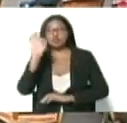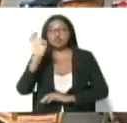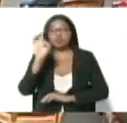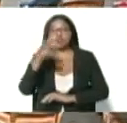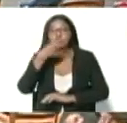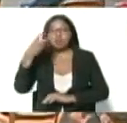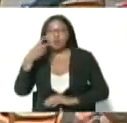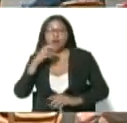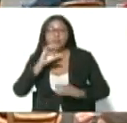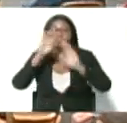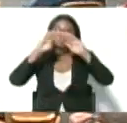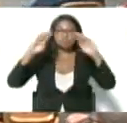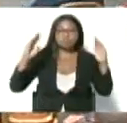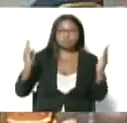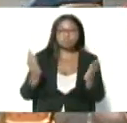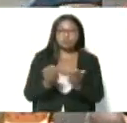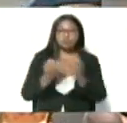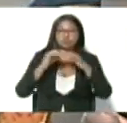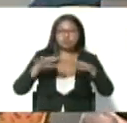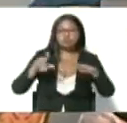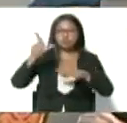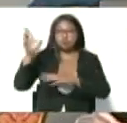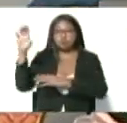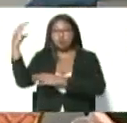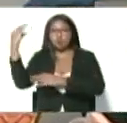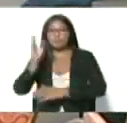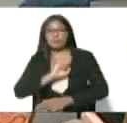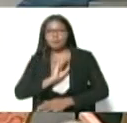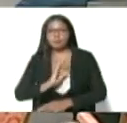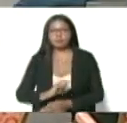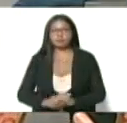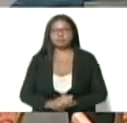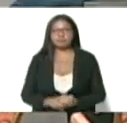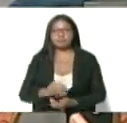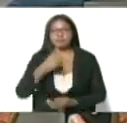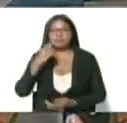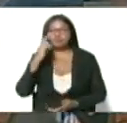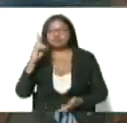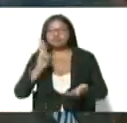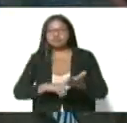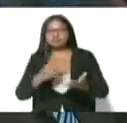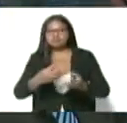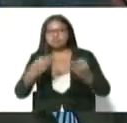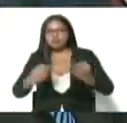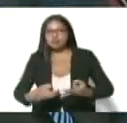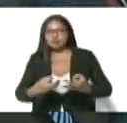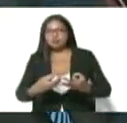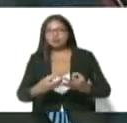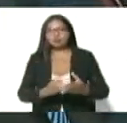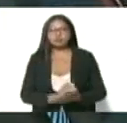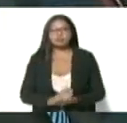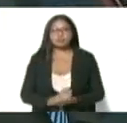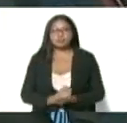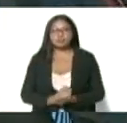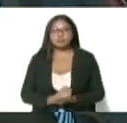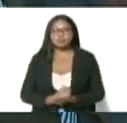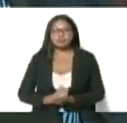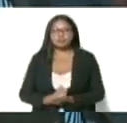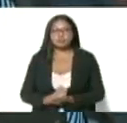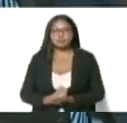del mundo dicho y reconocido por los organismos de